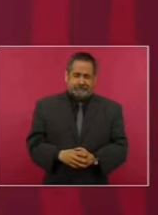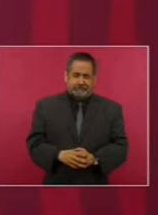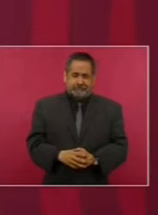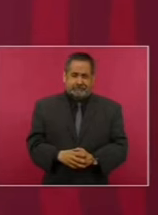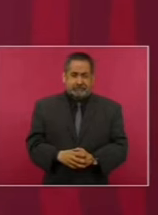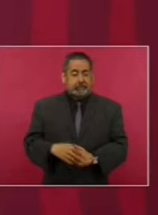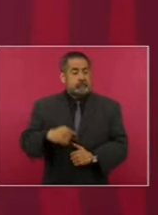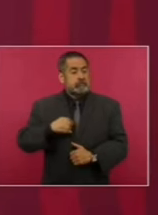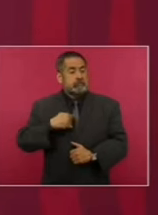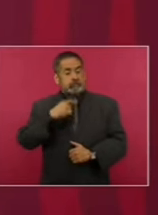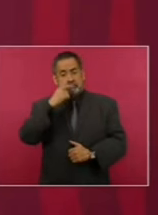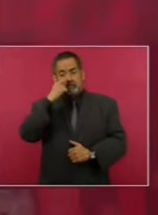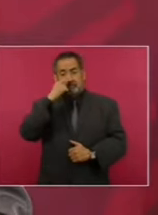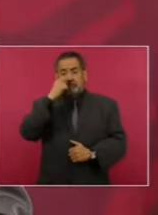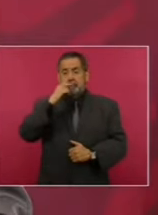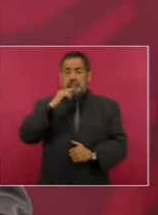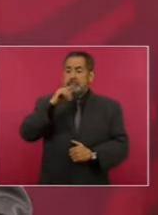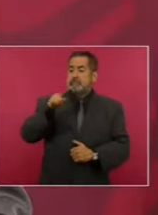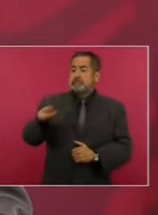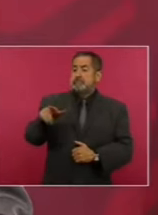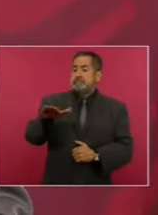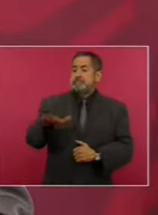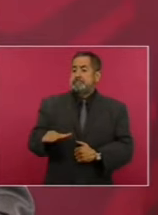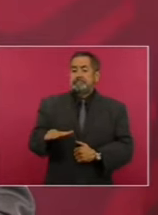creerse más.